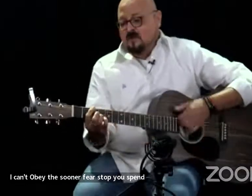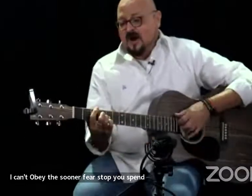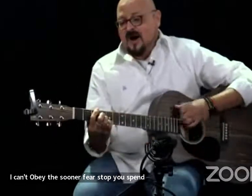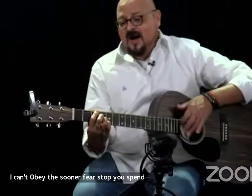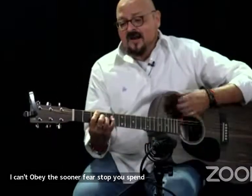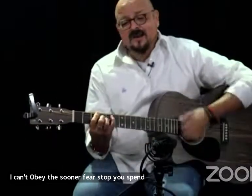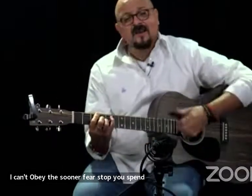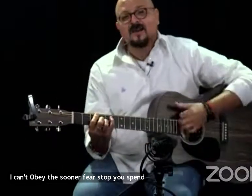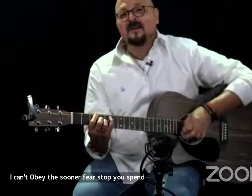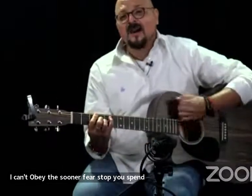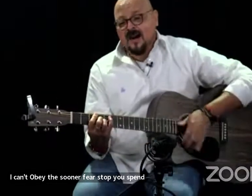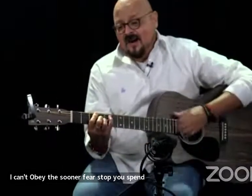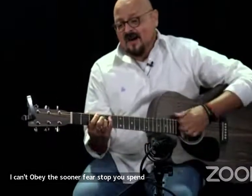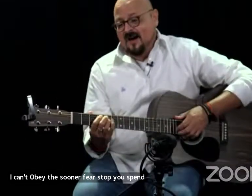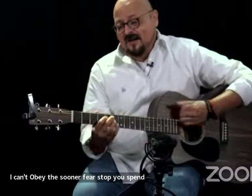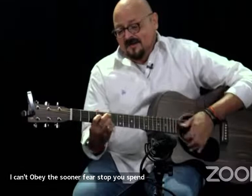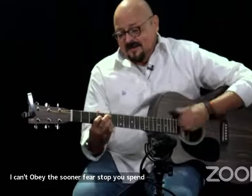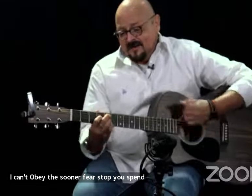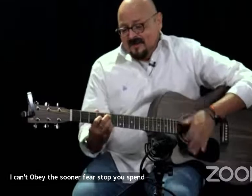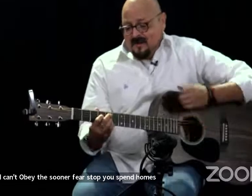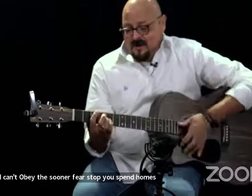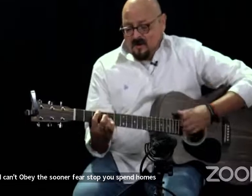con cualquiera.